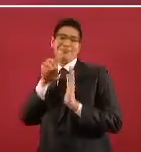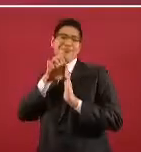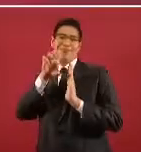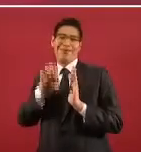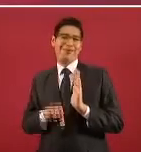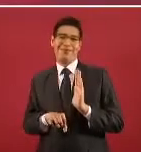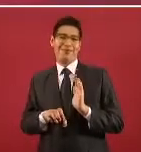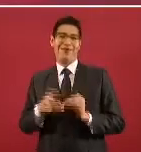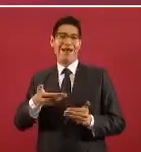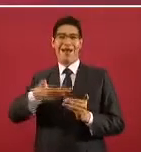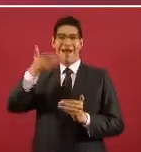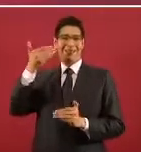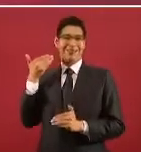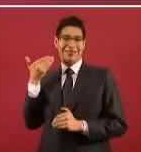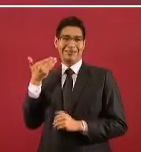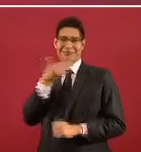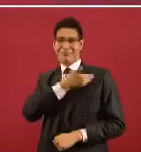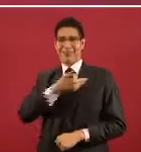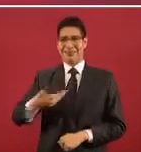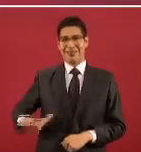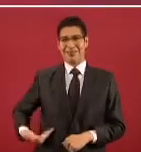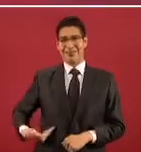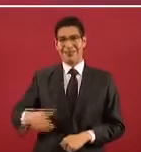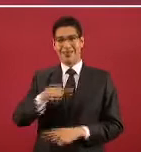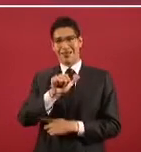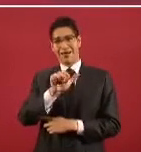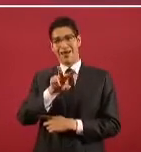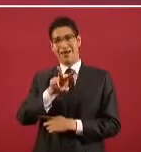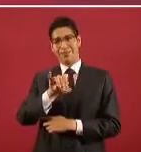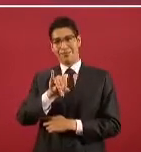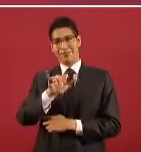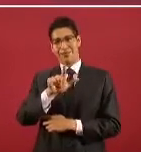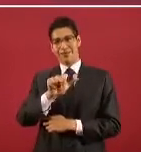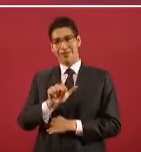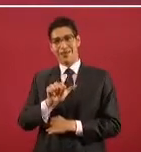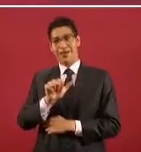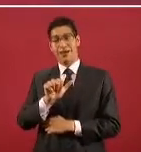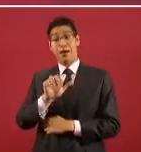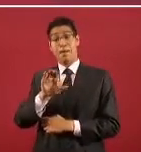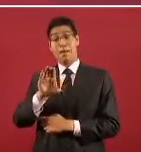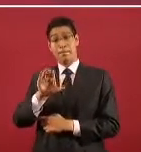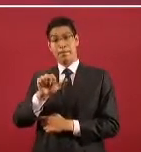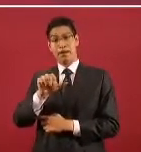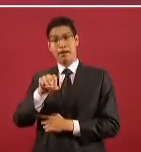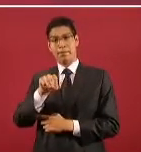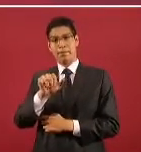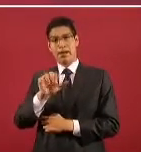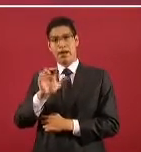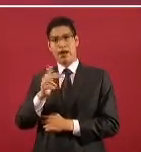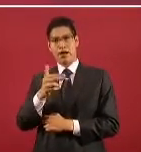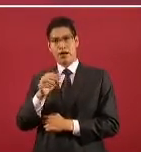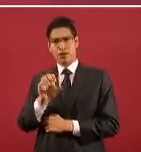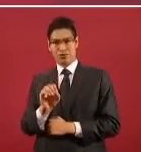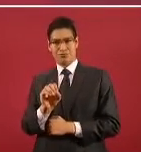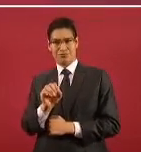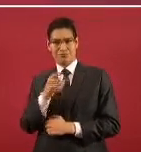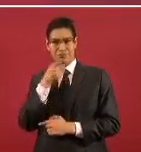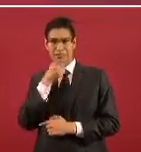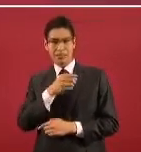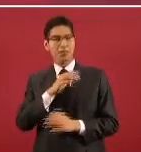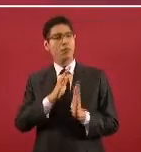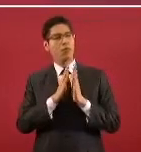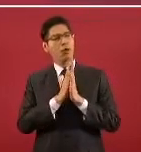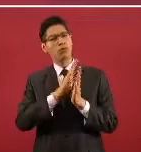presidente Ávila Camacho y que están juntos los expresidentes,